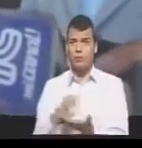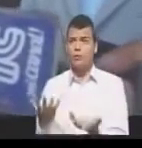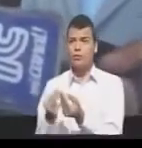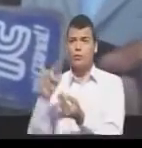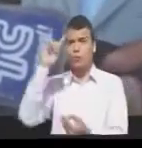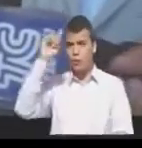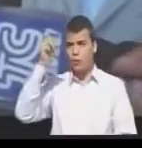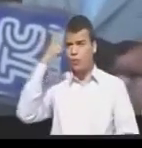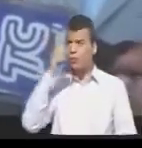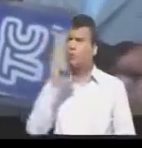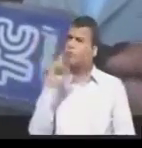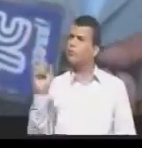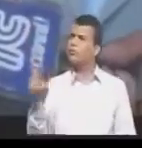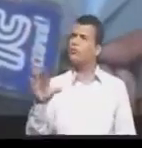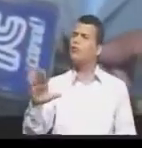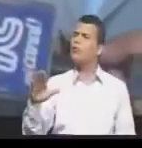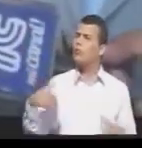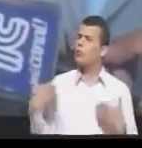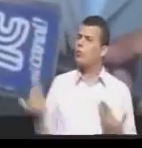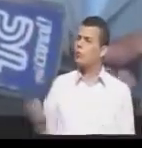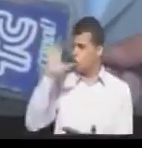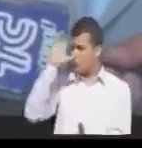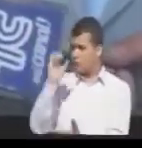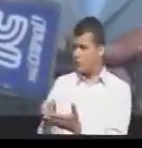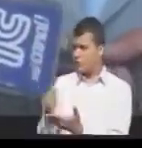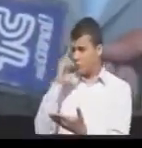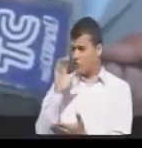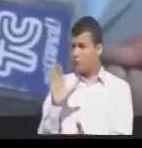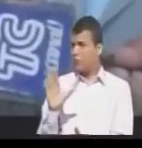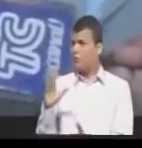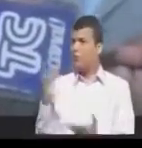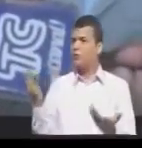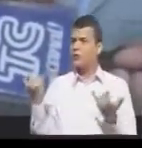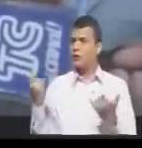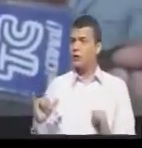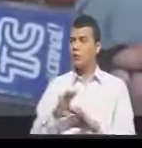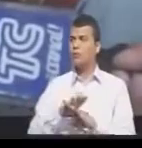opina de eso. Si tenemos, dijéramos, un medio entendido,